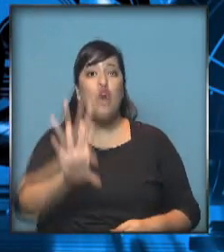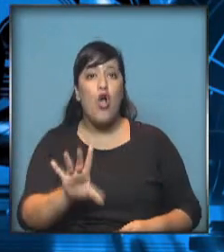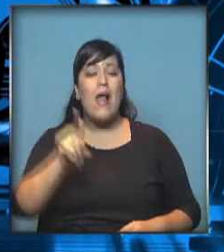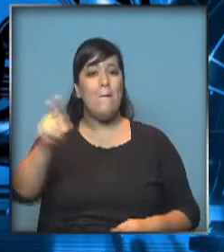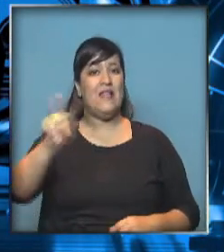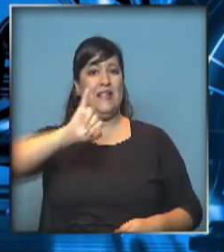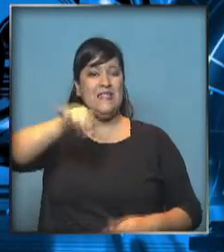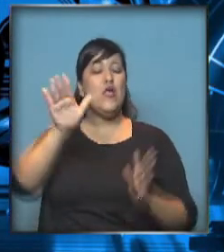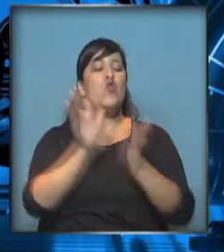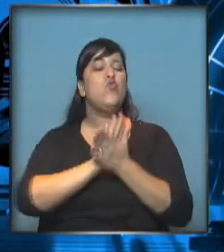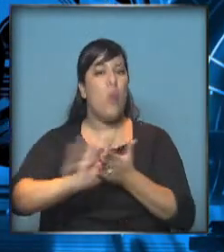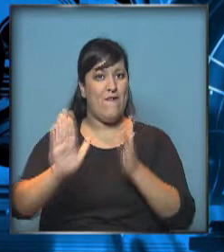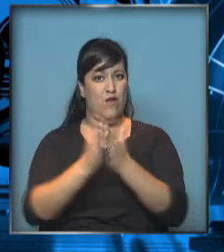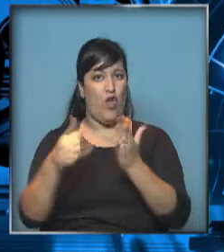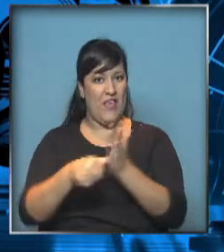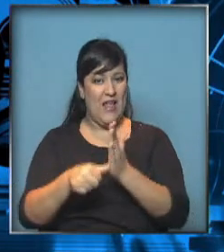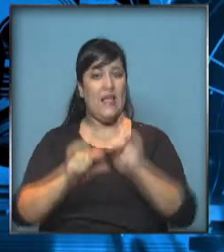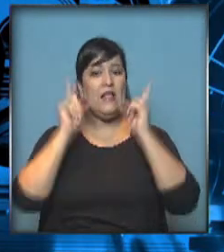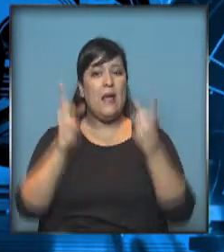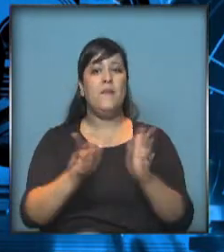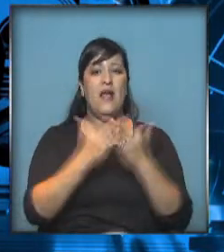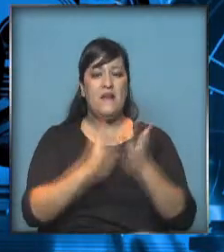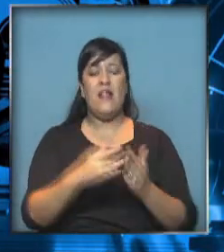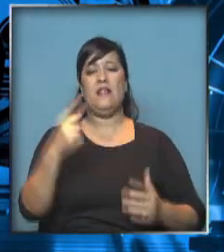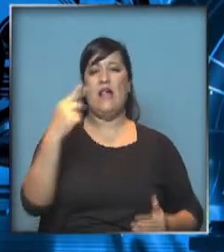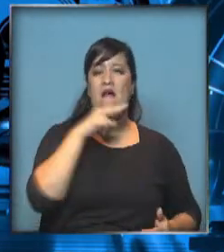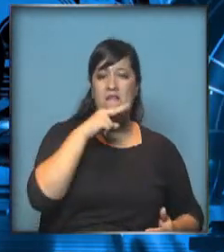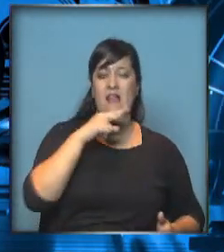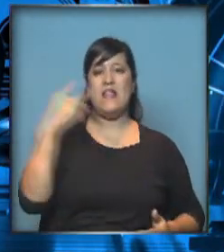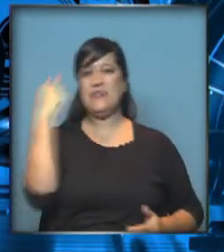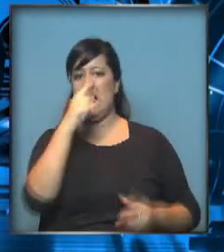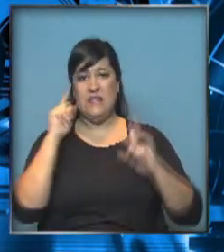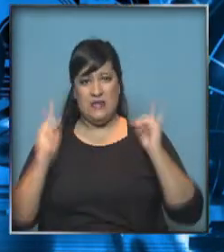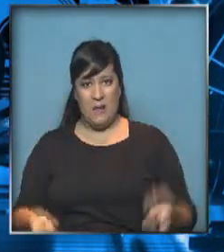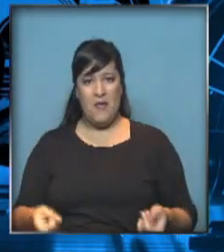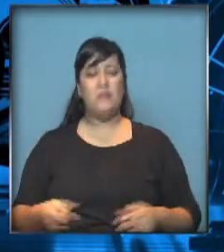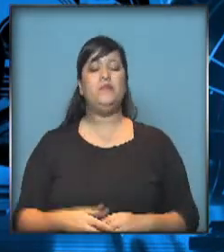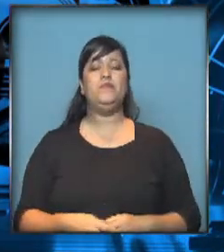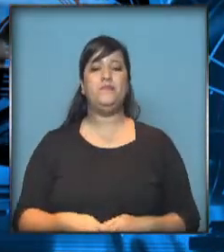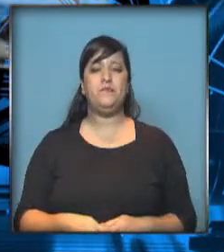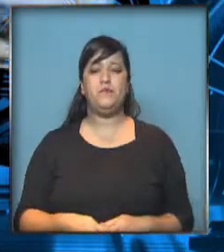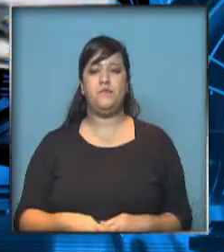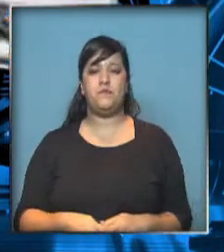el nuevo DNI. También sirve el DNI libreta, tanto el verde como el celeste.